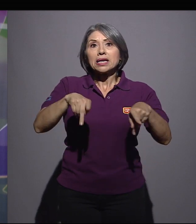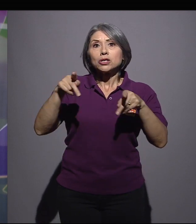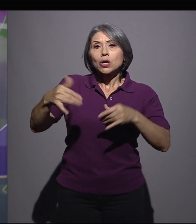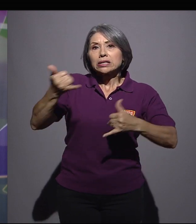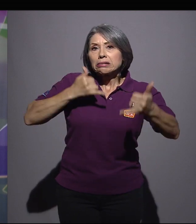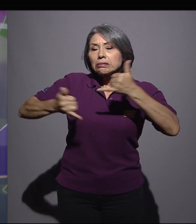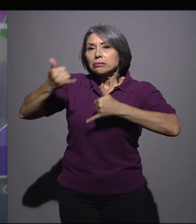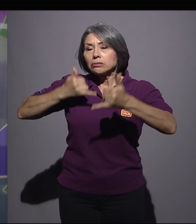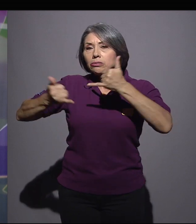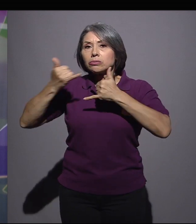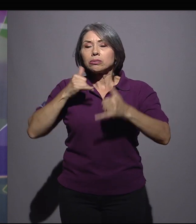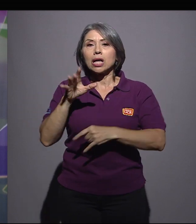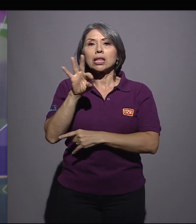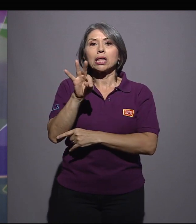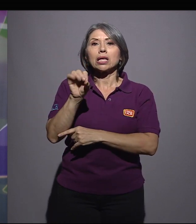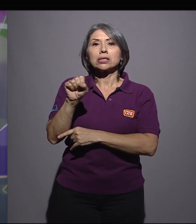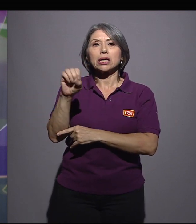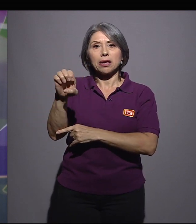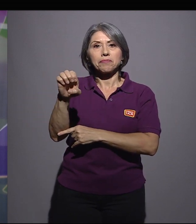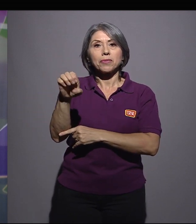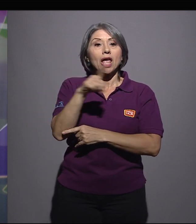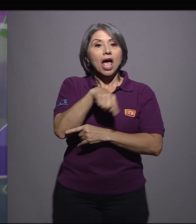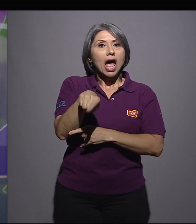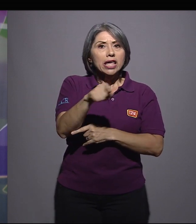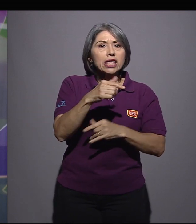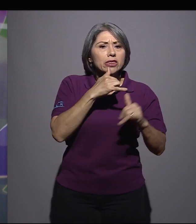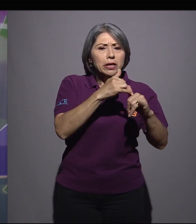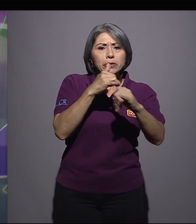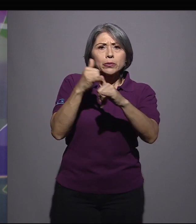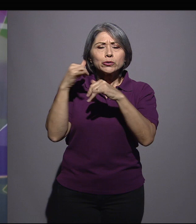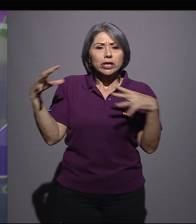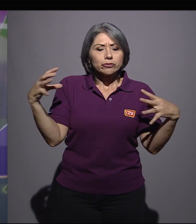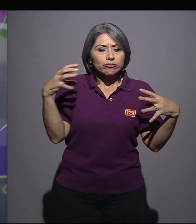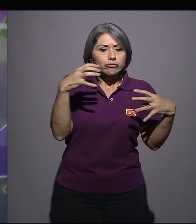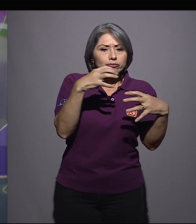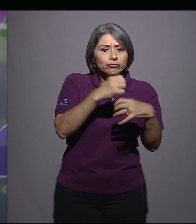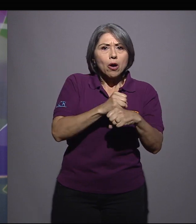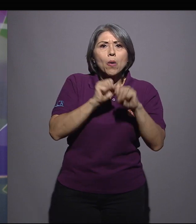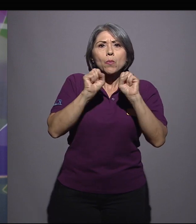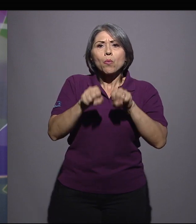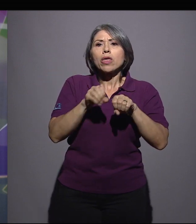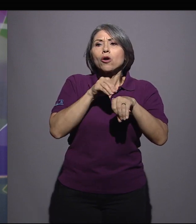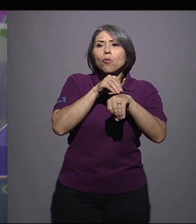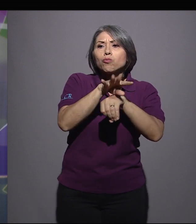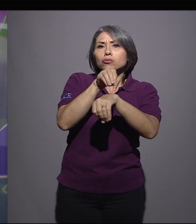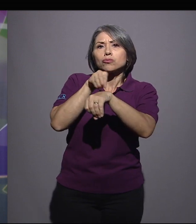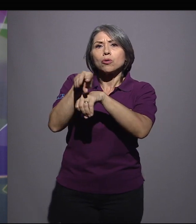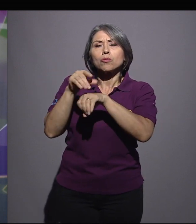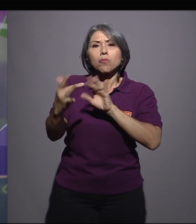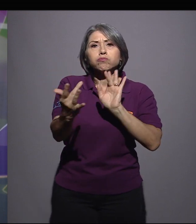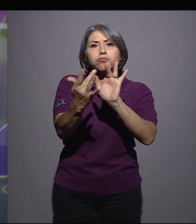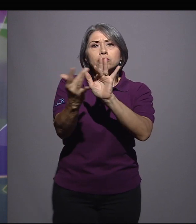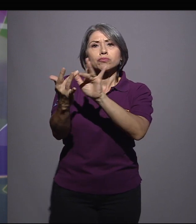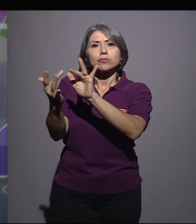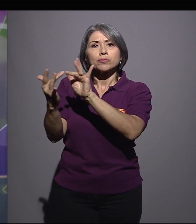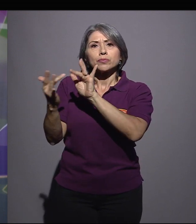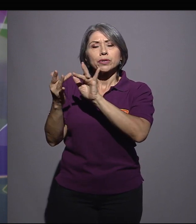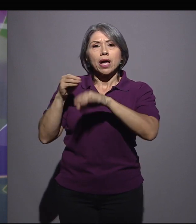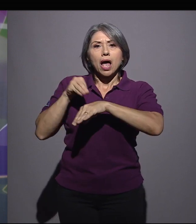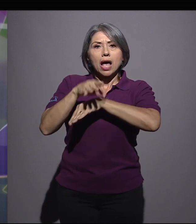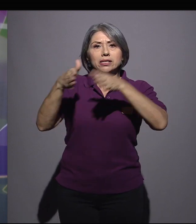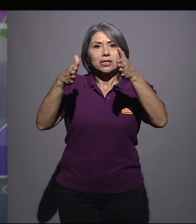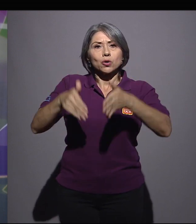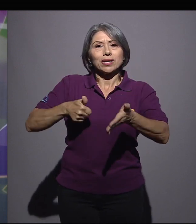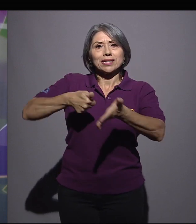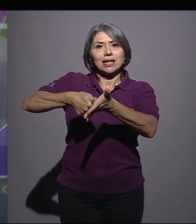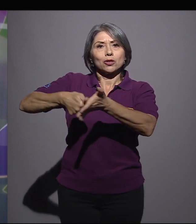en lo que es en el Tribunal Supremo de Elecciones. Se canalizan las denuncias, se remiten, se trasladan a lo que son los asesores electorales que están en